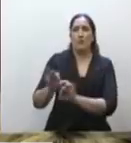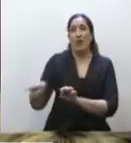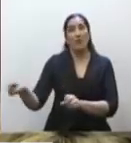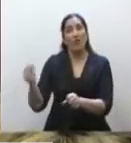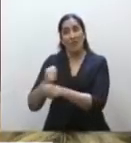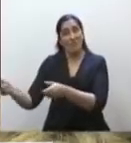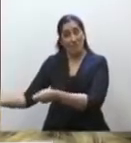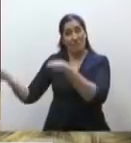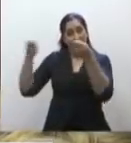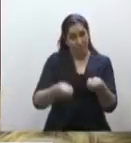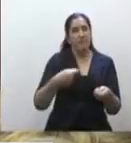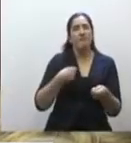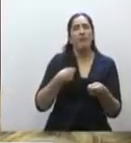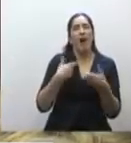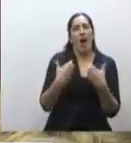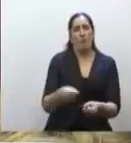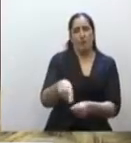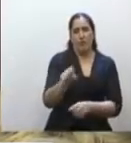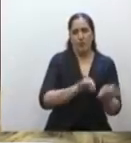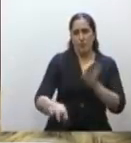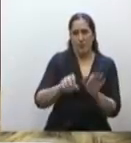Y vaya en primer lugar